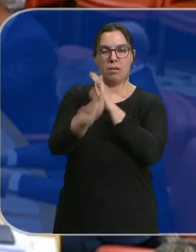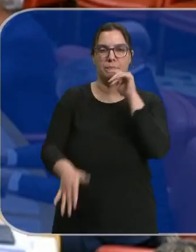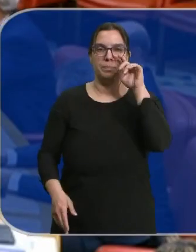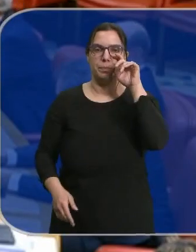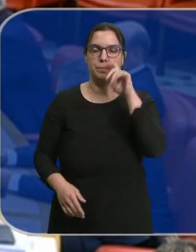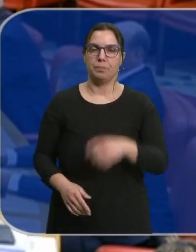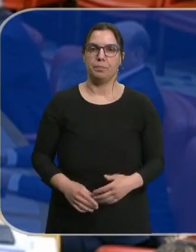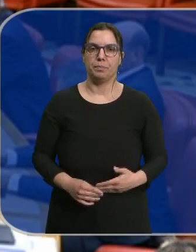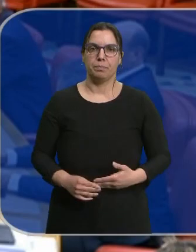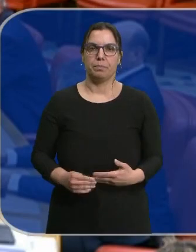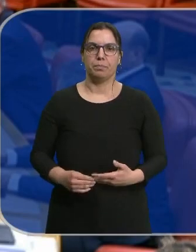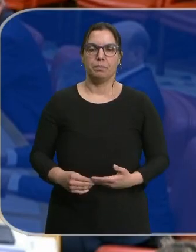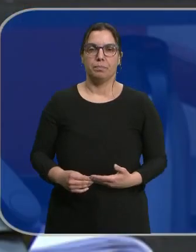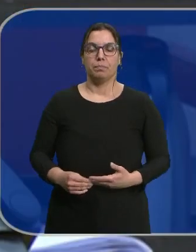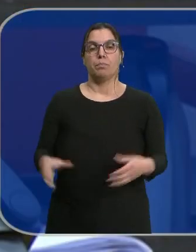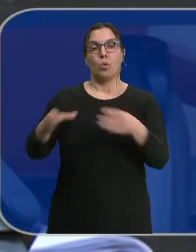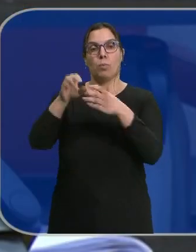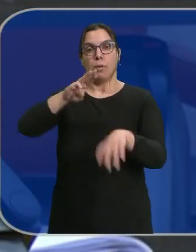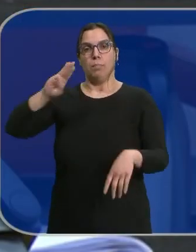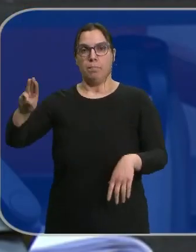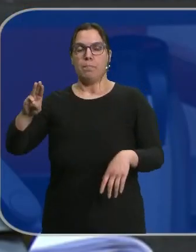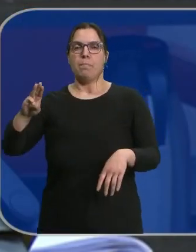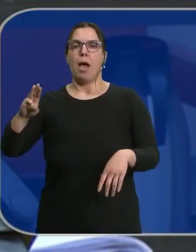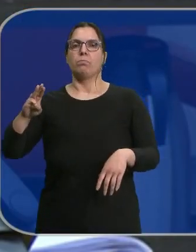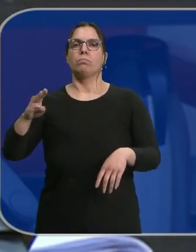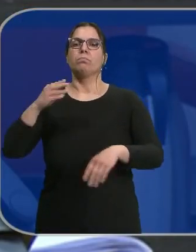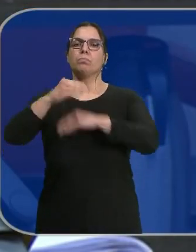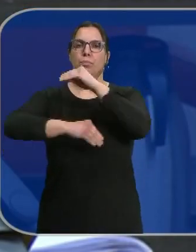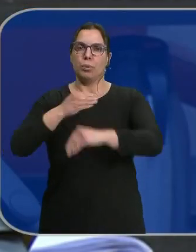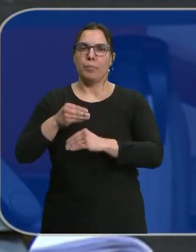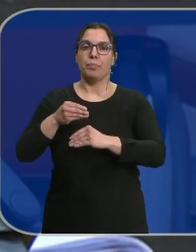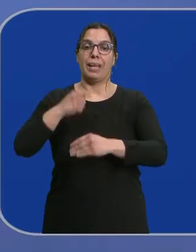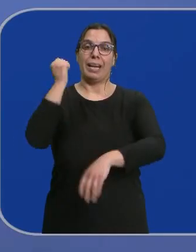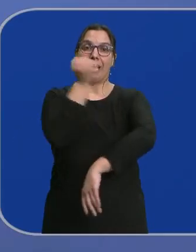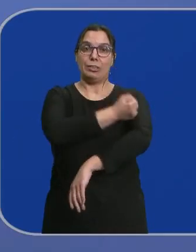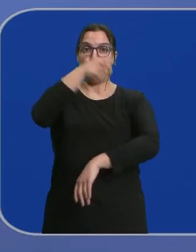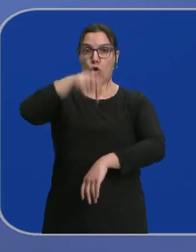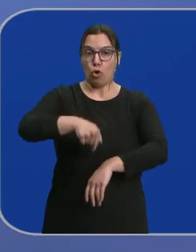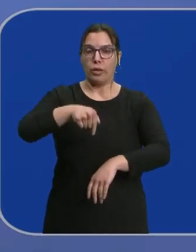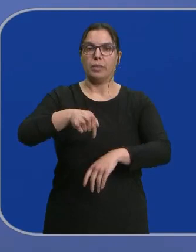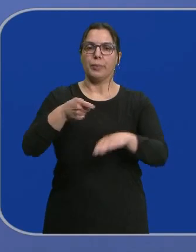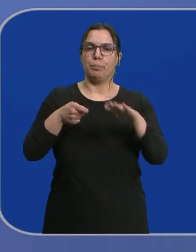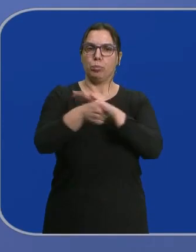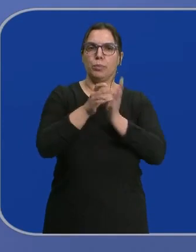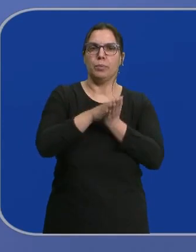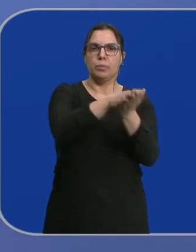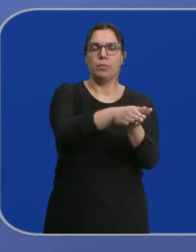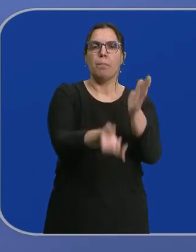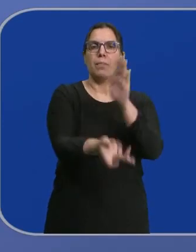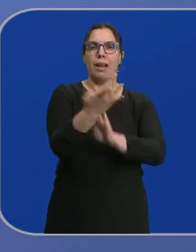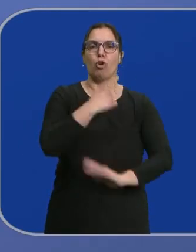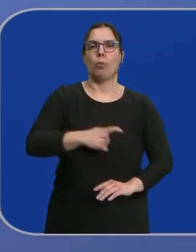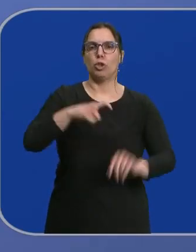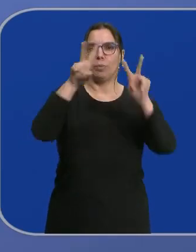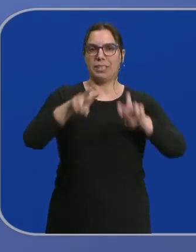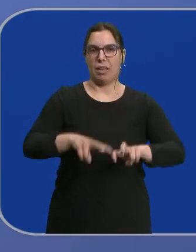En ese discurso, el Partido Popular mueve ficha. Vamos a registrar en el día de hoy esta comisión de